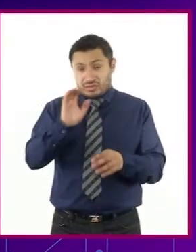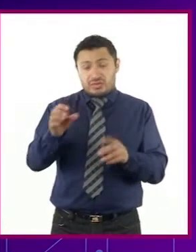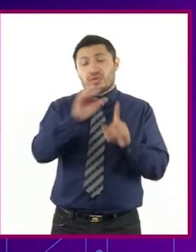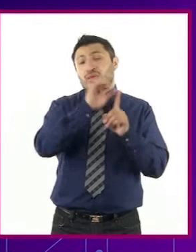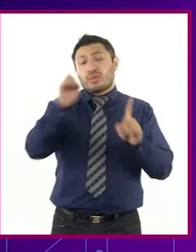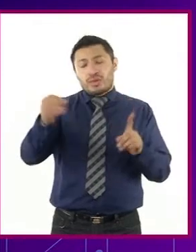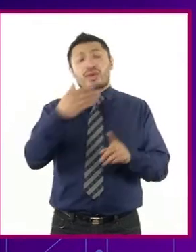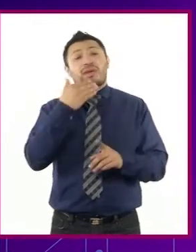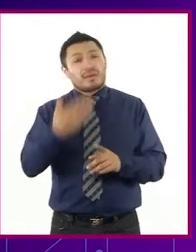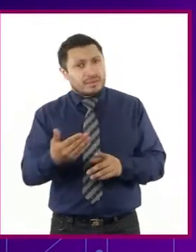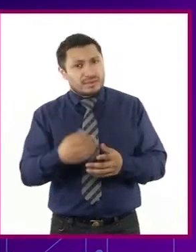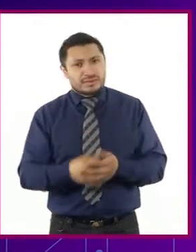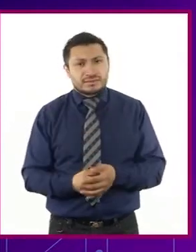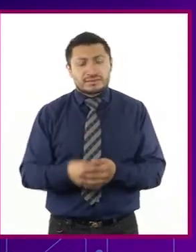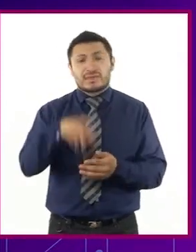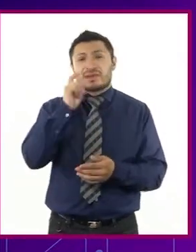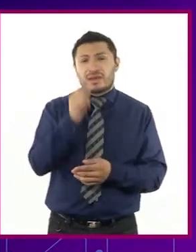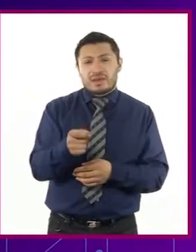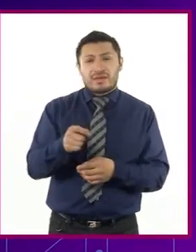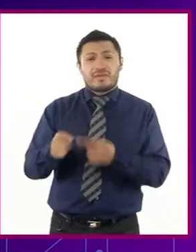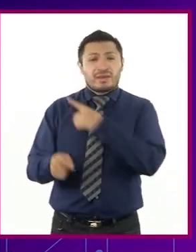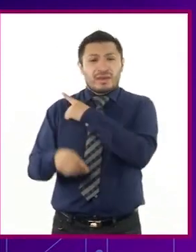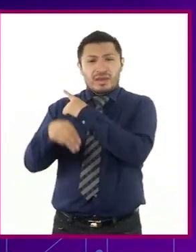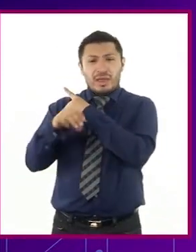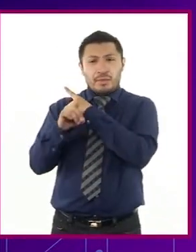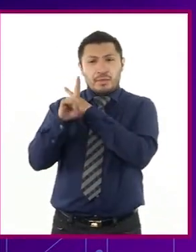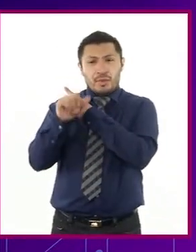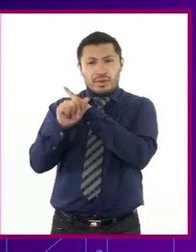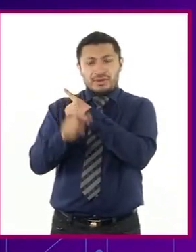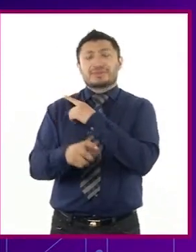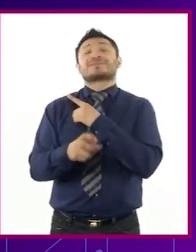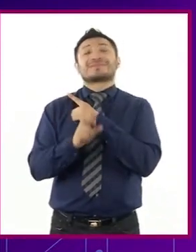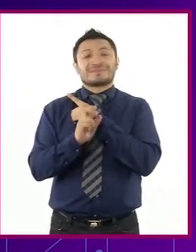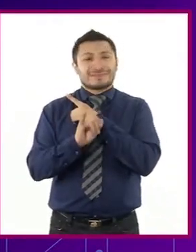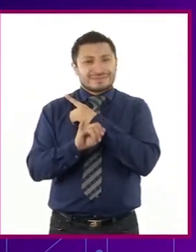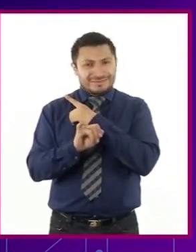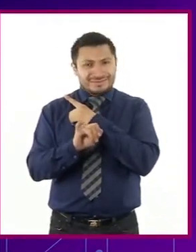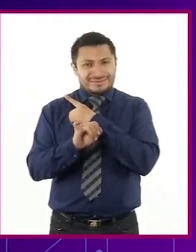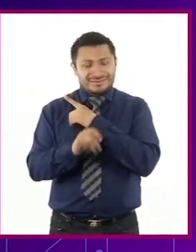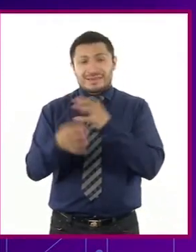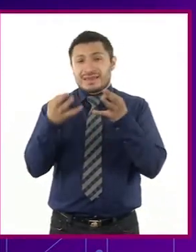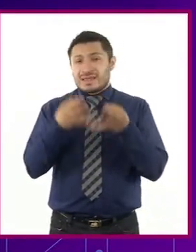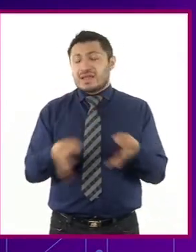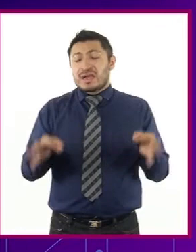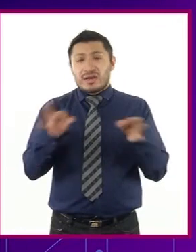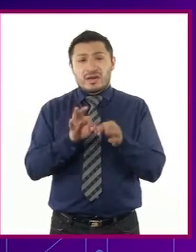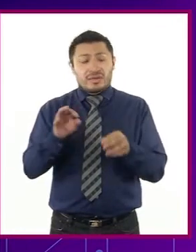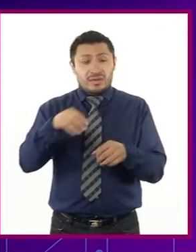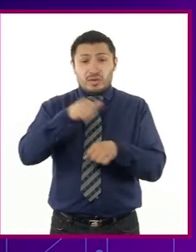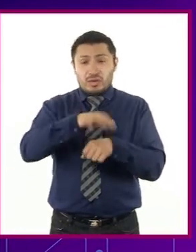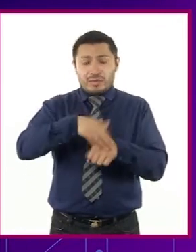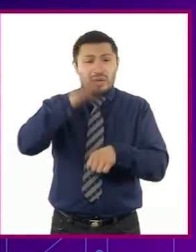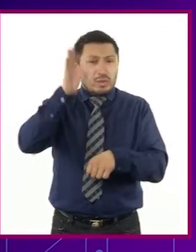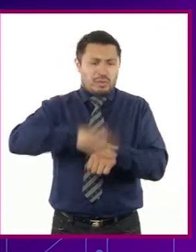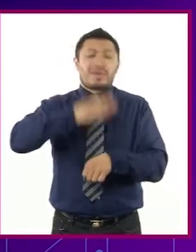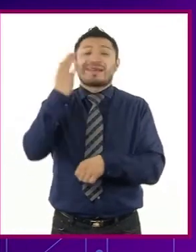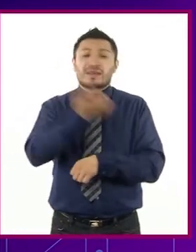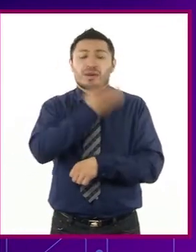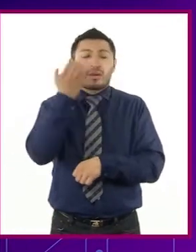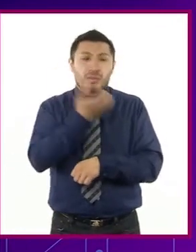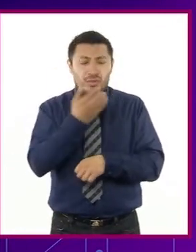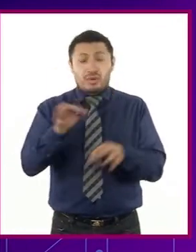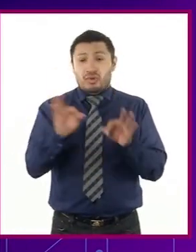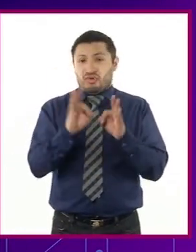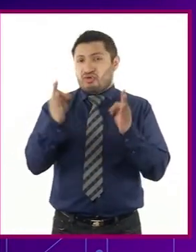ordenados. ¿Qué es la moda? Efectivamente, es el dato que más se repite. Una manera